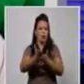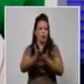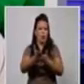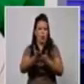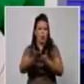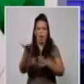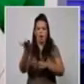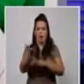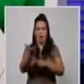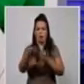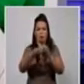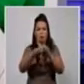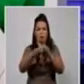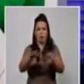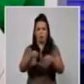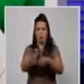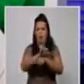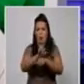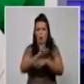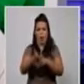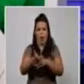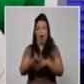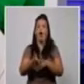reitero, las inhalaciones,